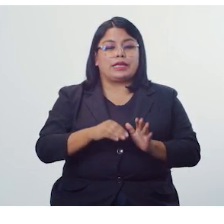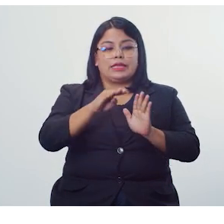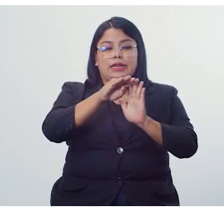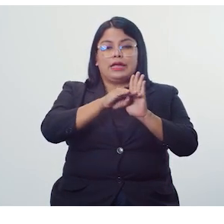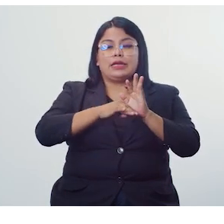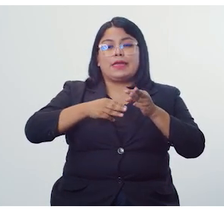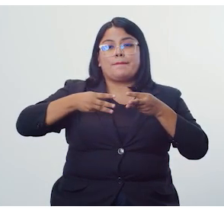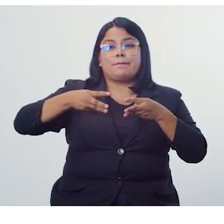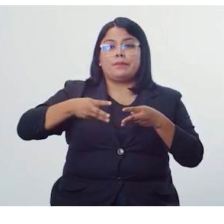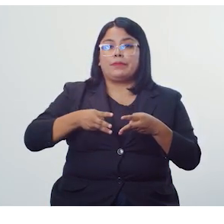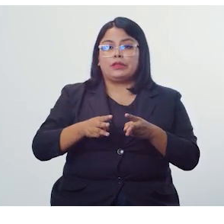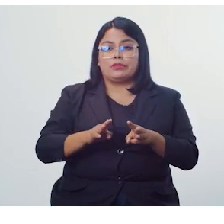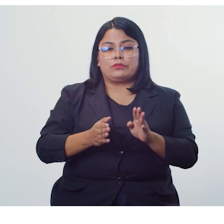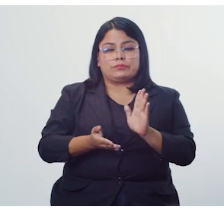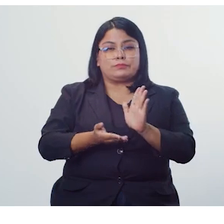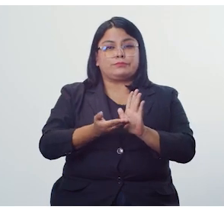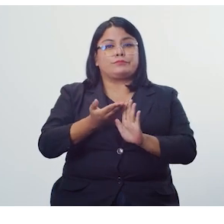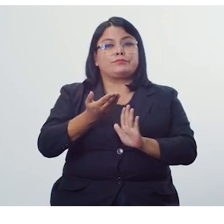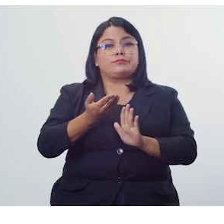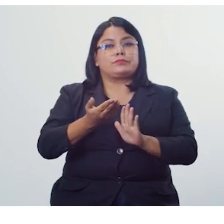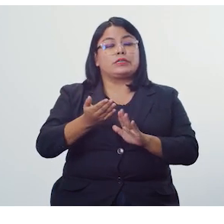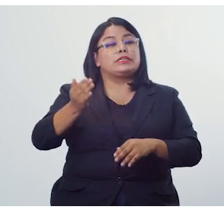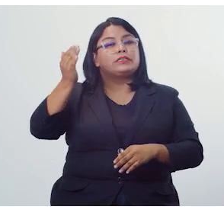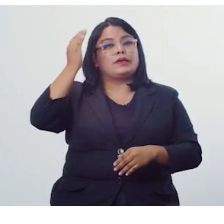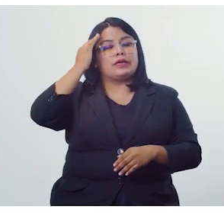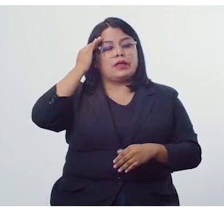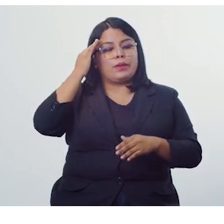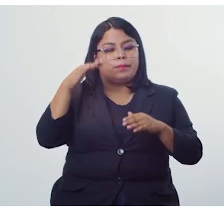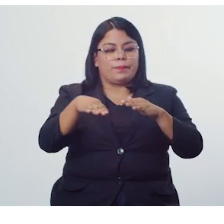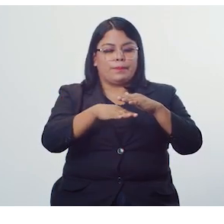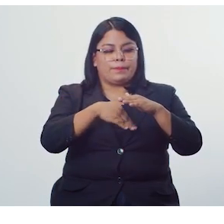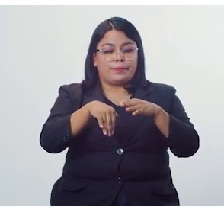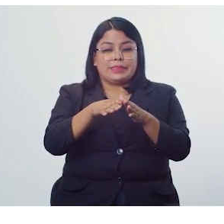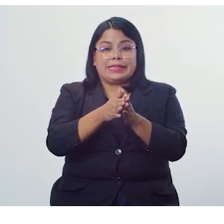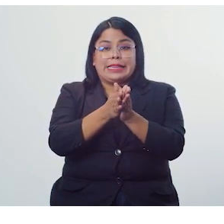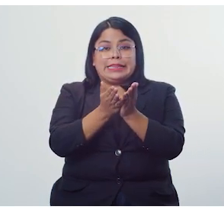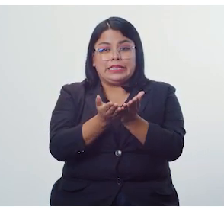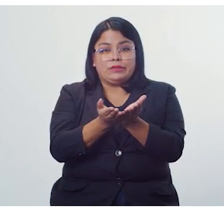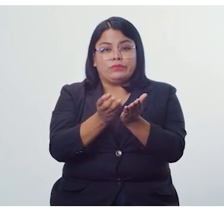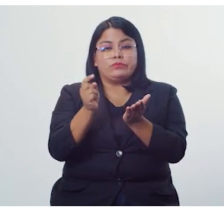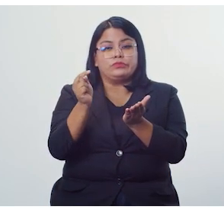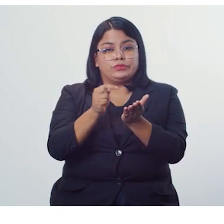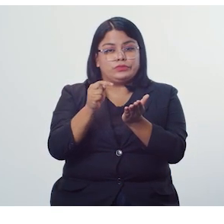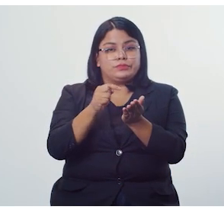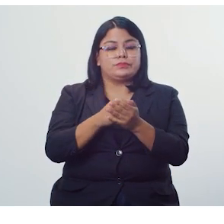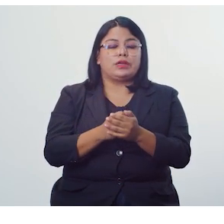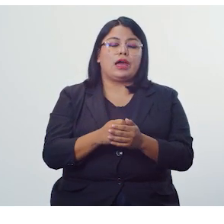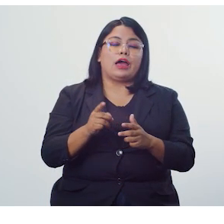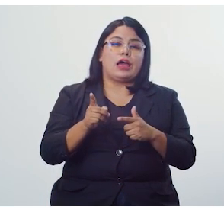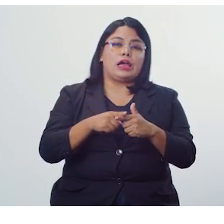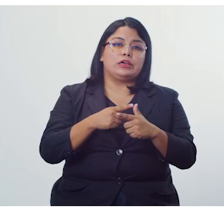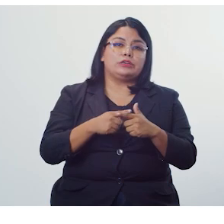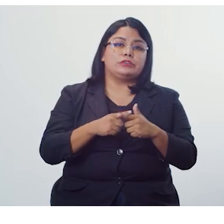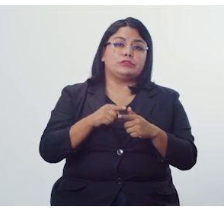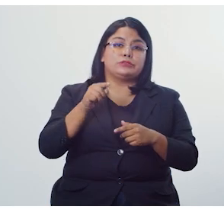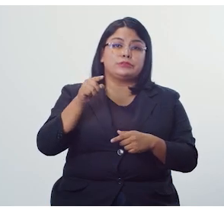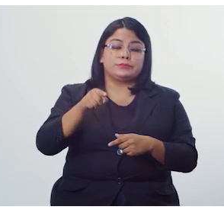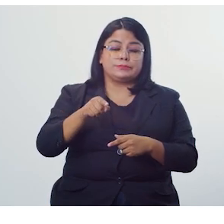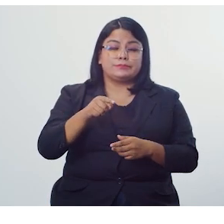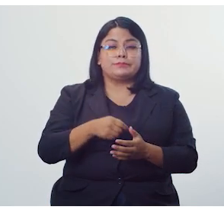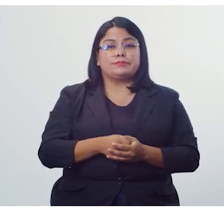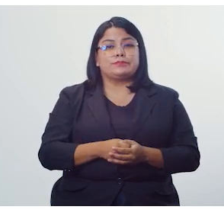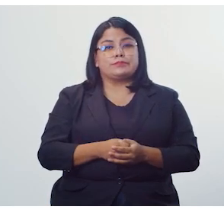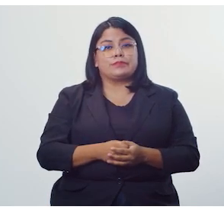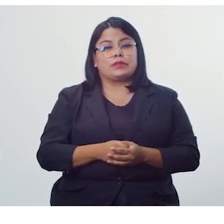guía metodológica desarrolla tomando como base el libro de texto. Así, esta